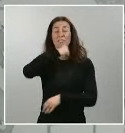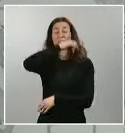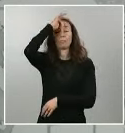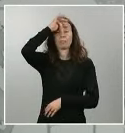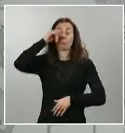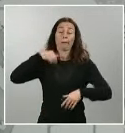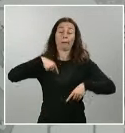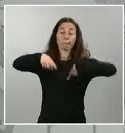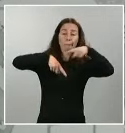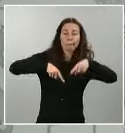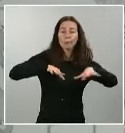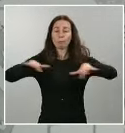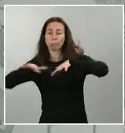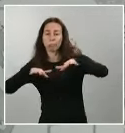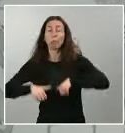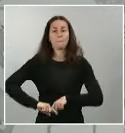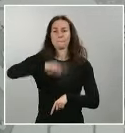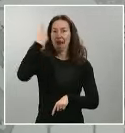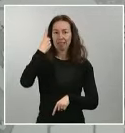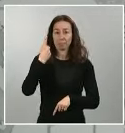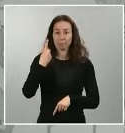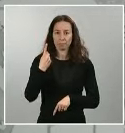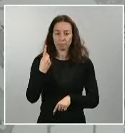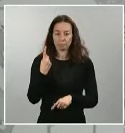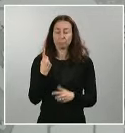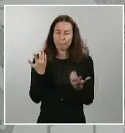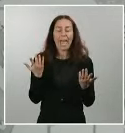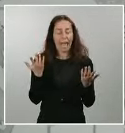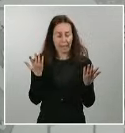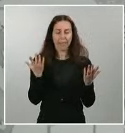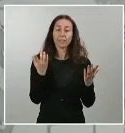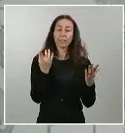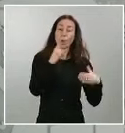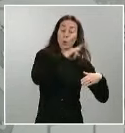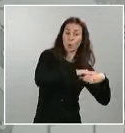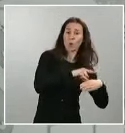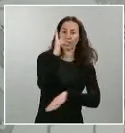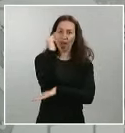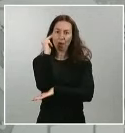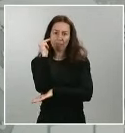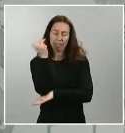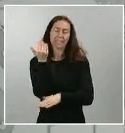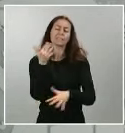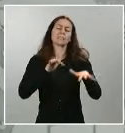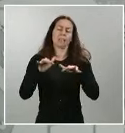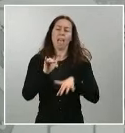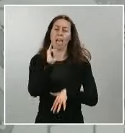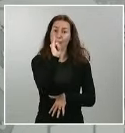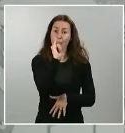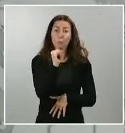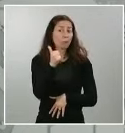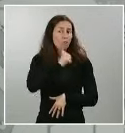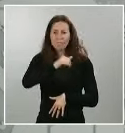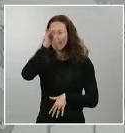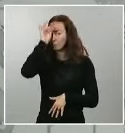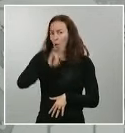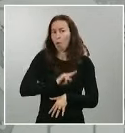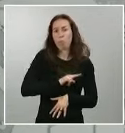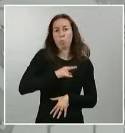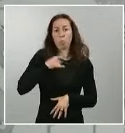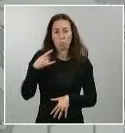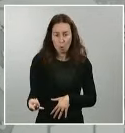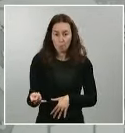más acusada. No es que no lo sea durante los días laborables, pero durante los fines de semana es muchísimo más acusada. Y